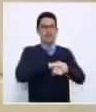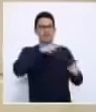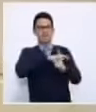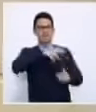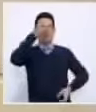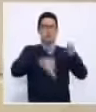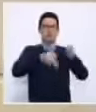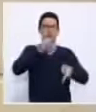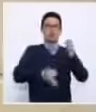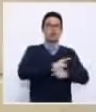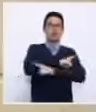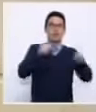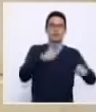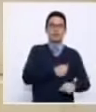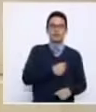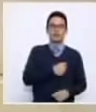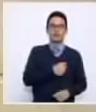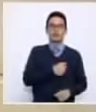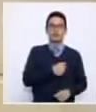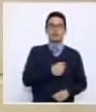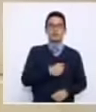jurídicamente.